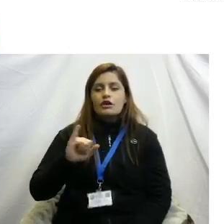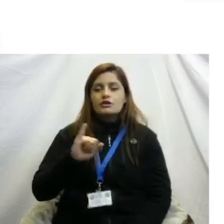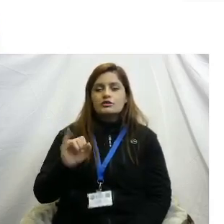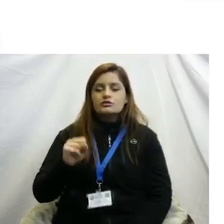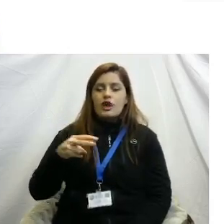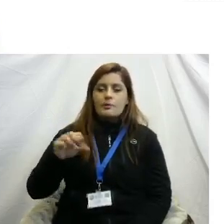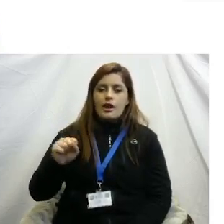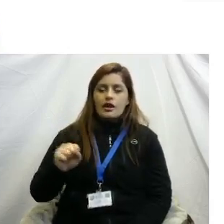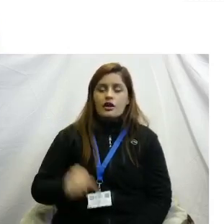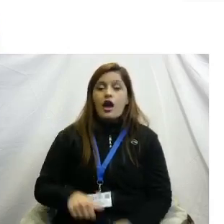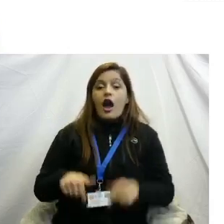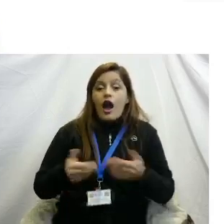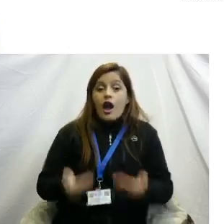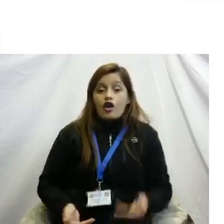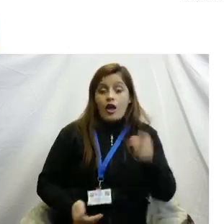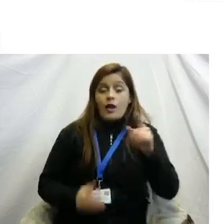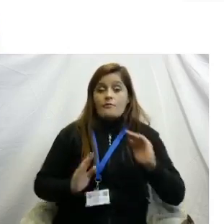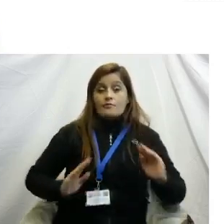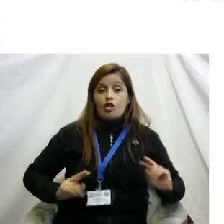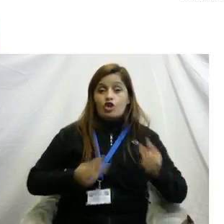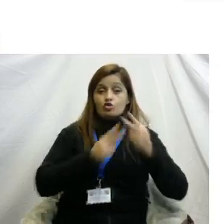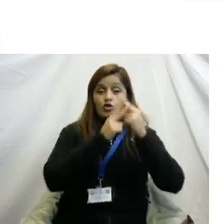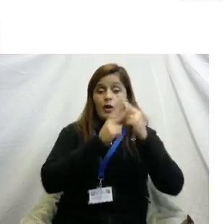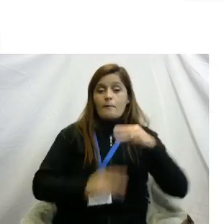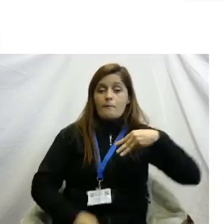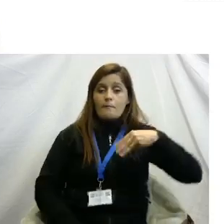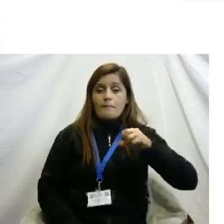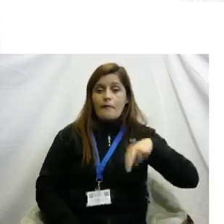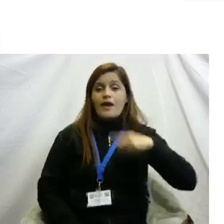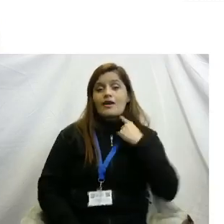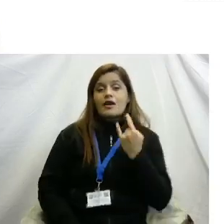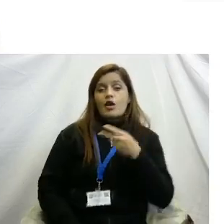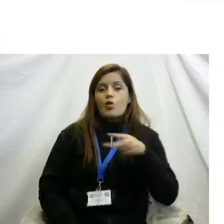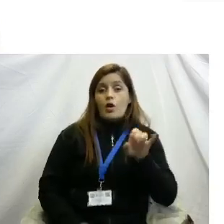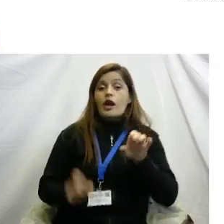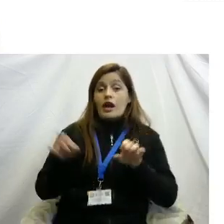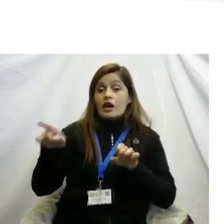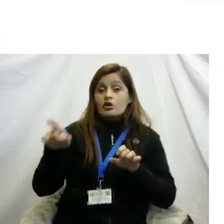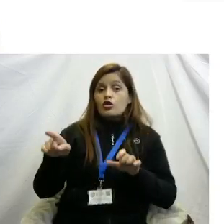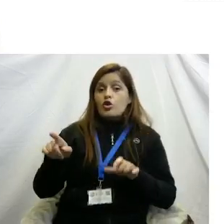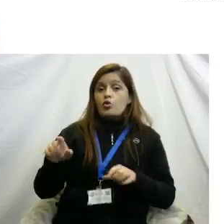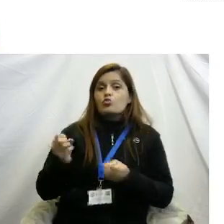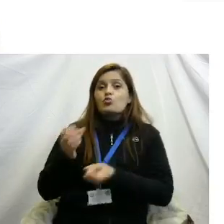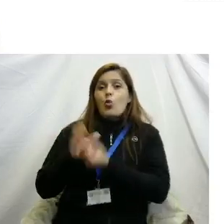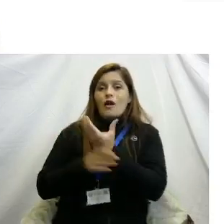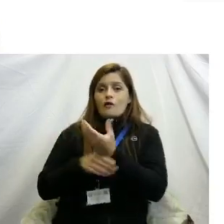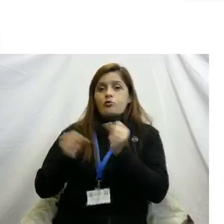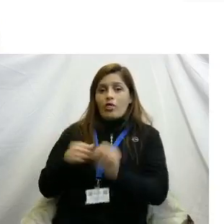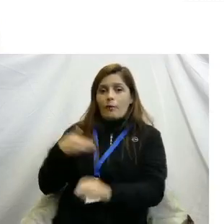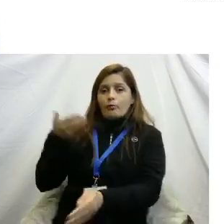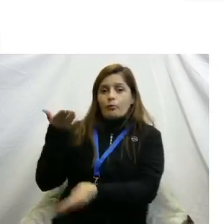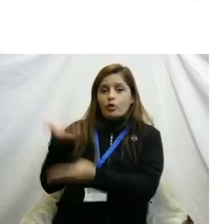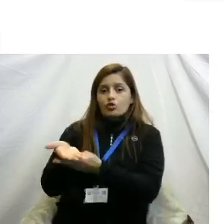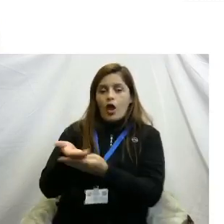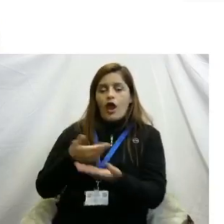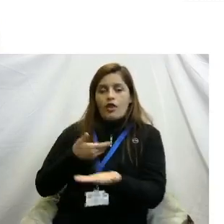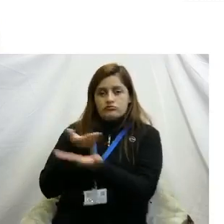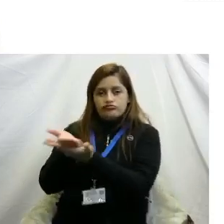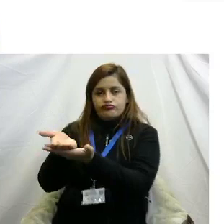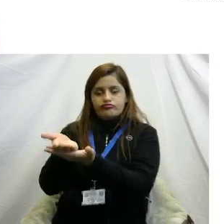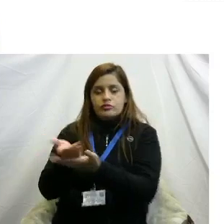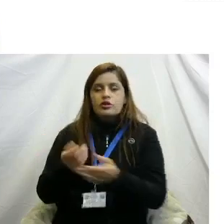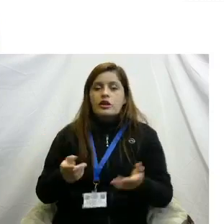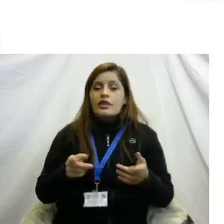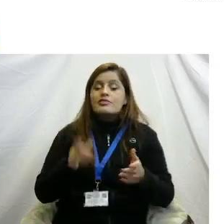¿cierto?, Manquehue, la consultora, va a presentar los dos proyectos que van a postular en este nuevo llamado, entendiendo que un requisito para